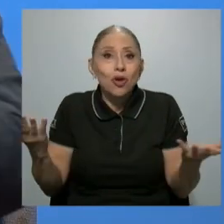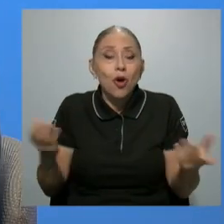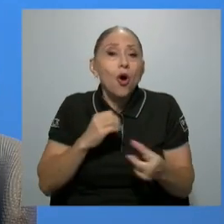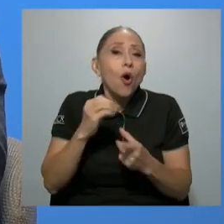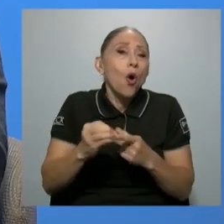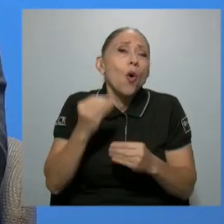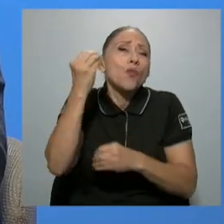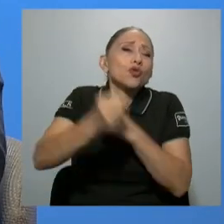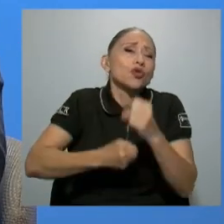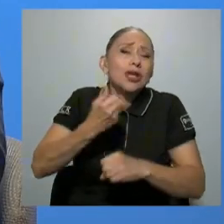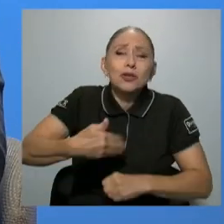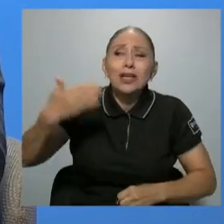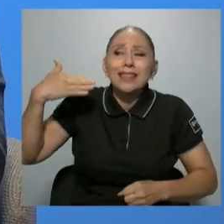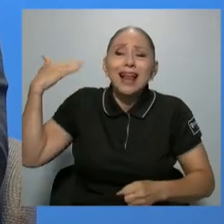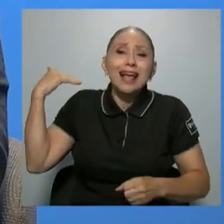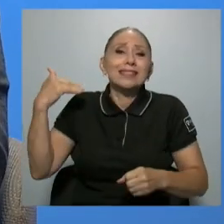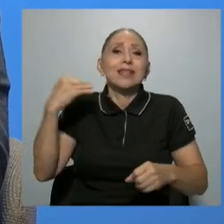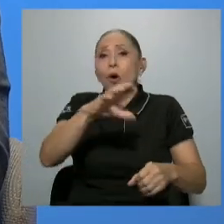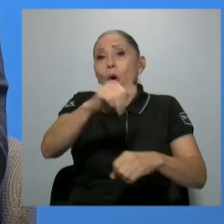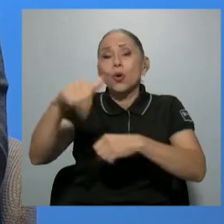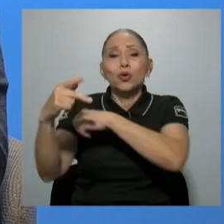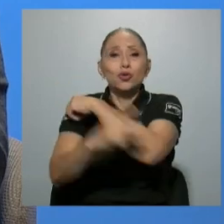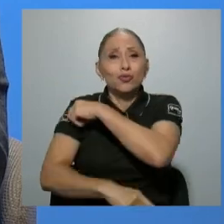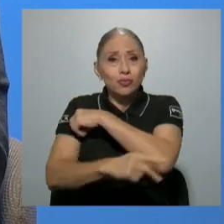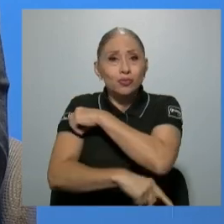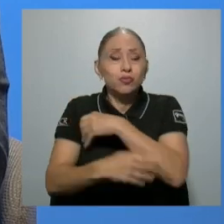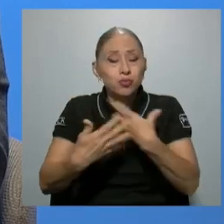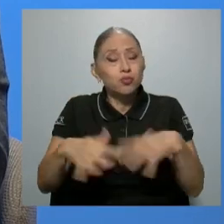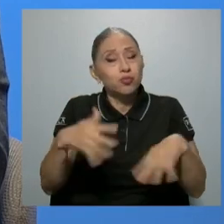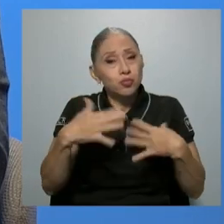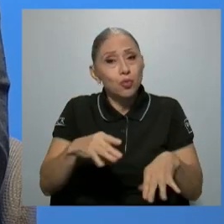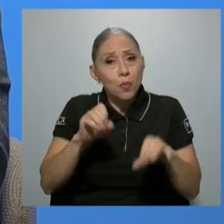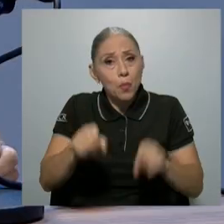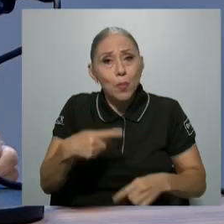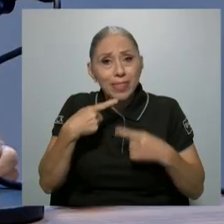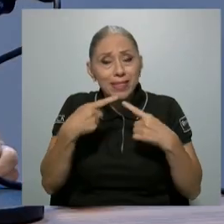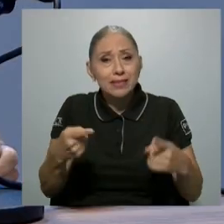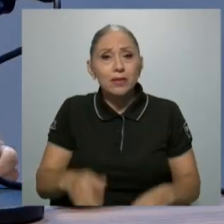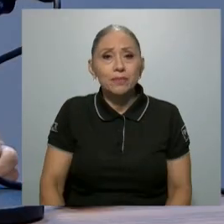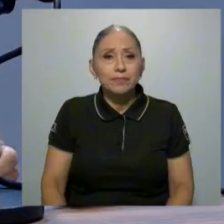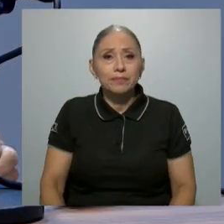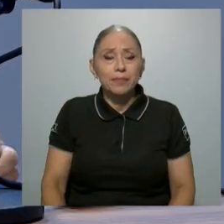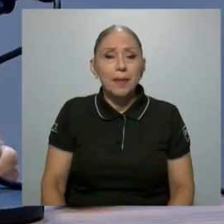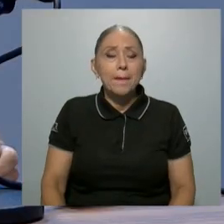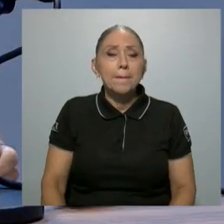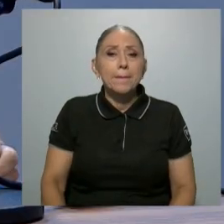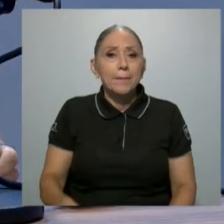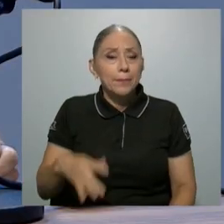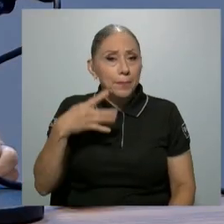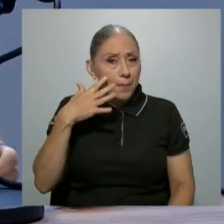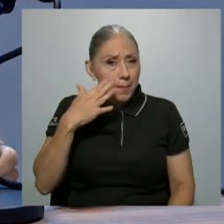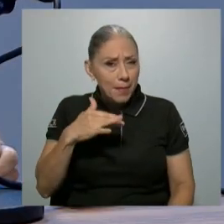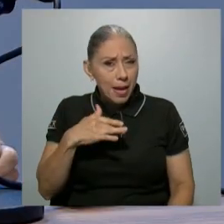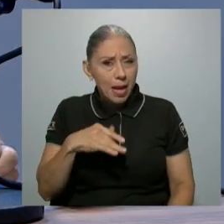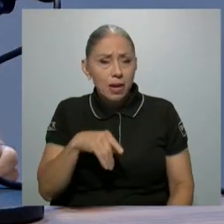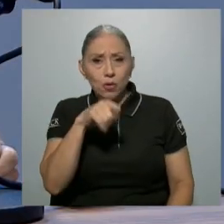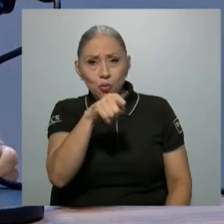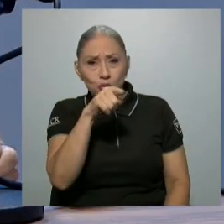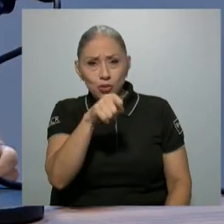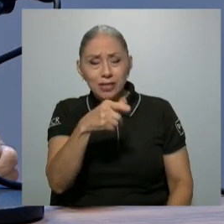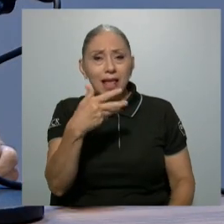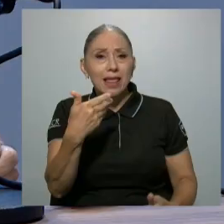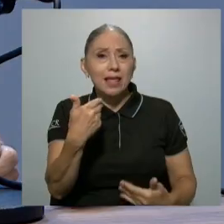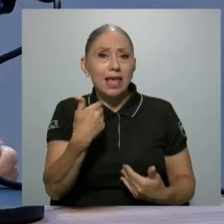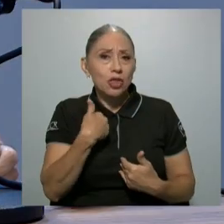siglos atrás, muchas otras sociedades, incluso afluentes, ¿no? Da la impresión, usted que tuvo su